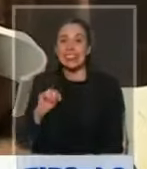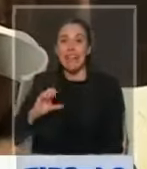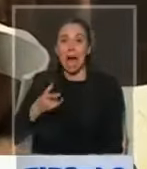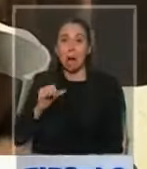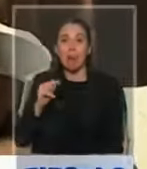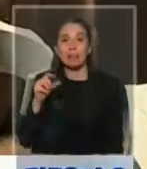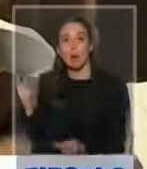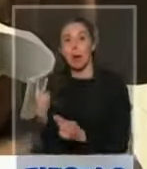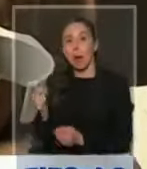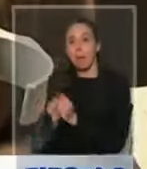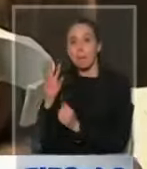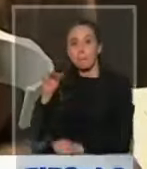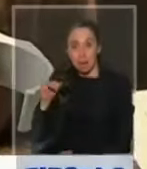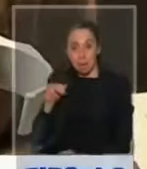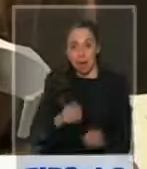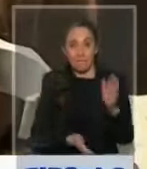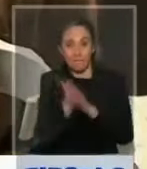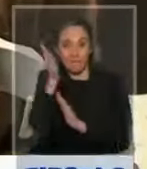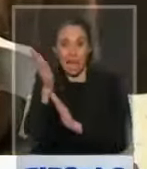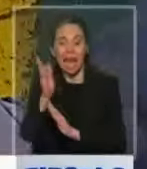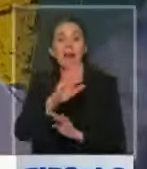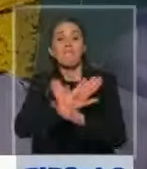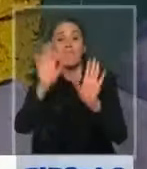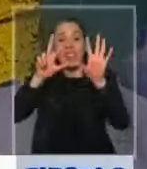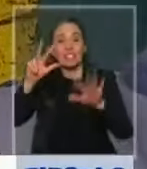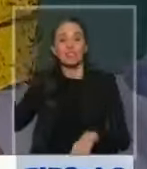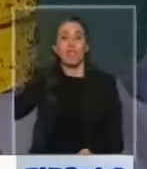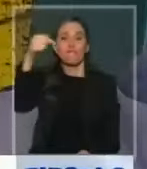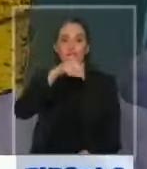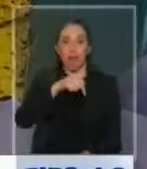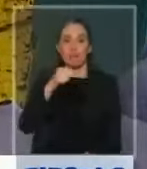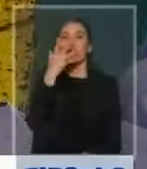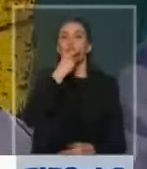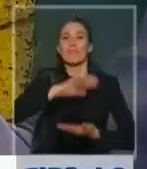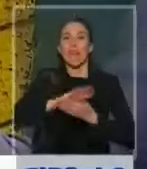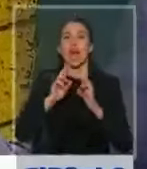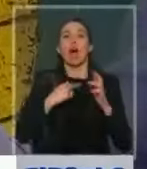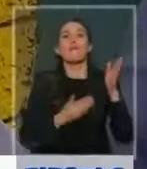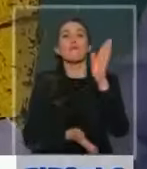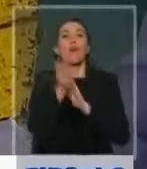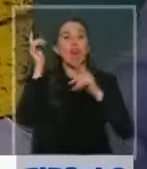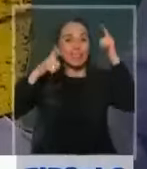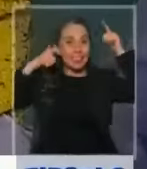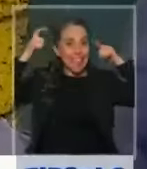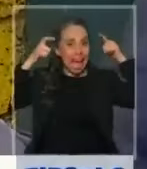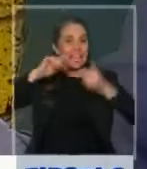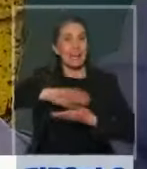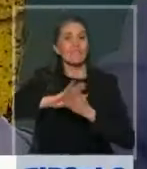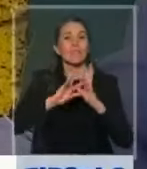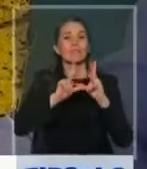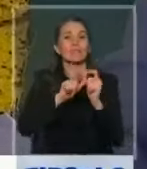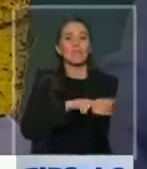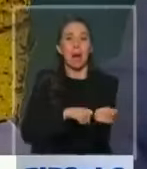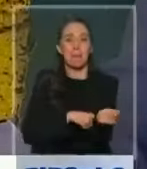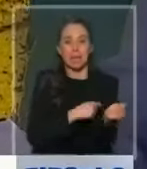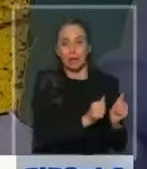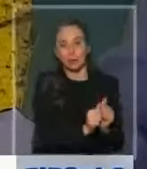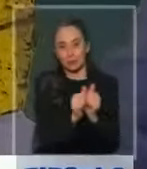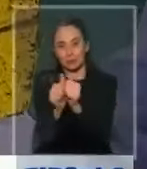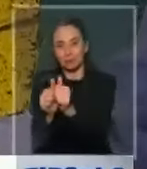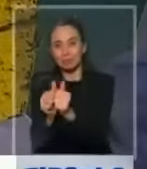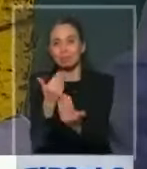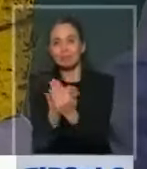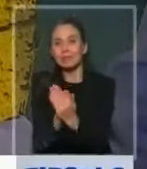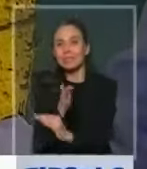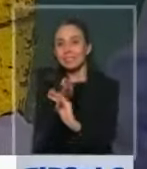esperamos volver después del 18 y pasar una bonita fiesta. Hacia Talca. Sí, allá vamos a pasar la fiesta con la familia. Vamos a aprovechar de ir a ver